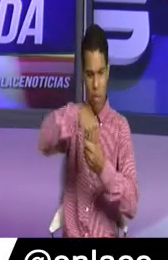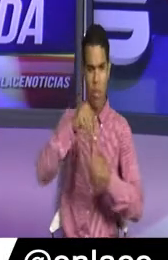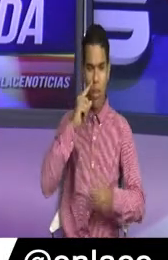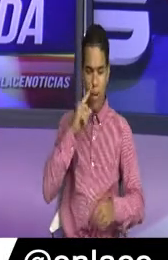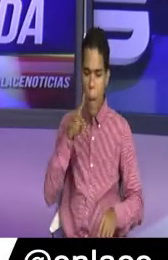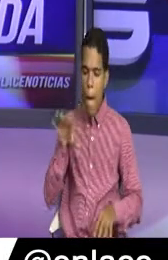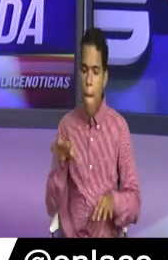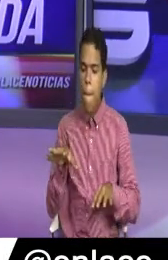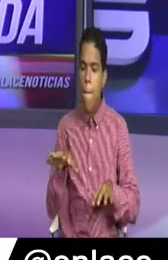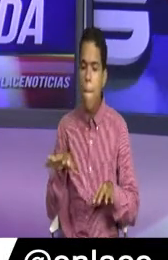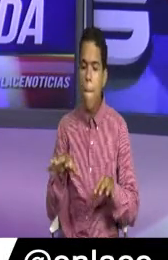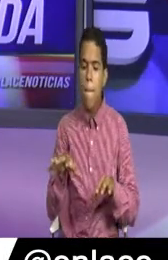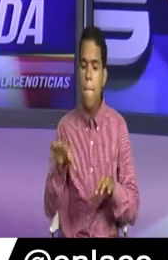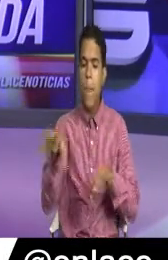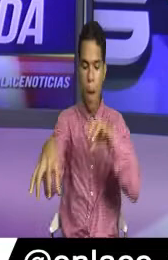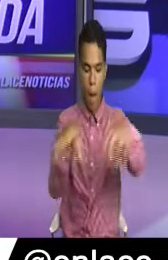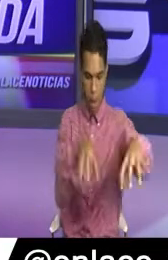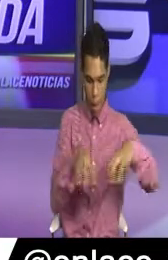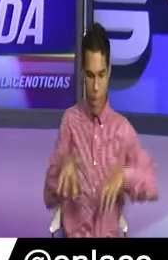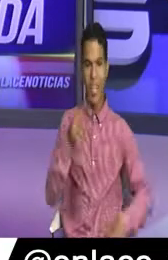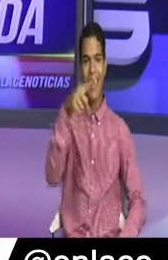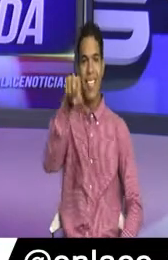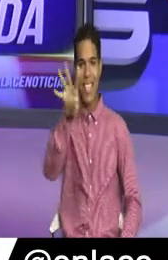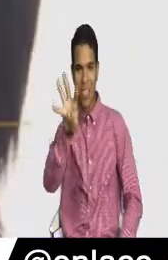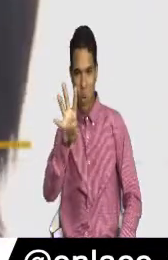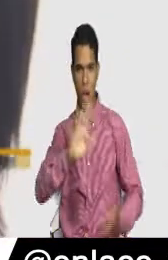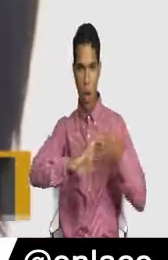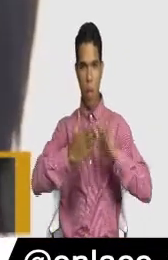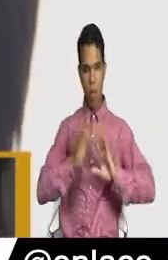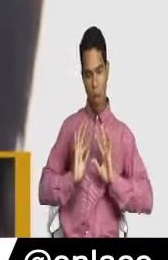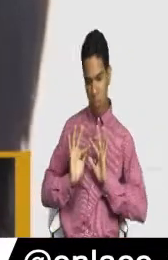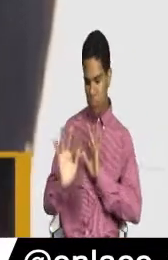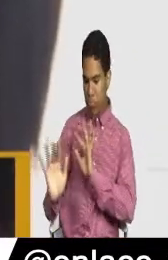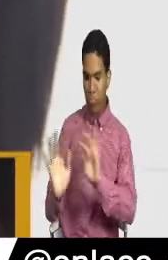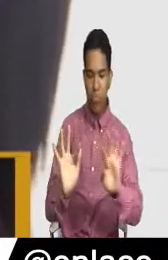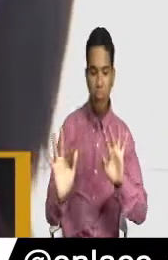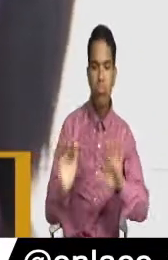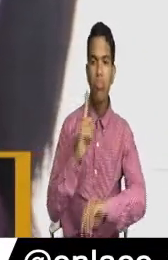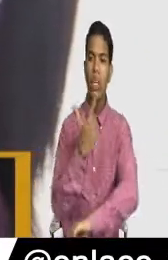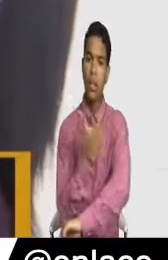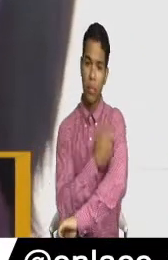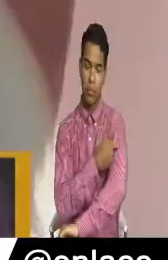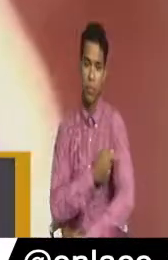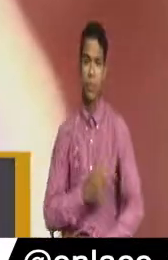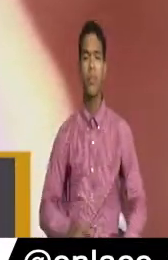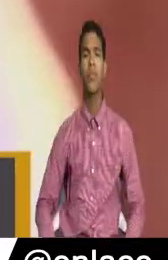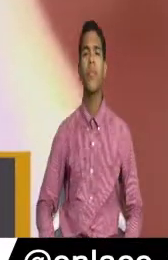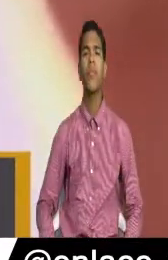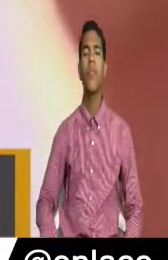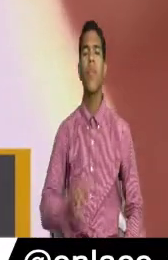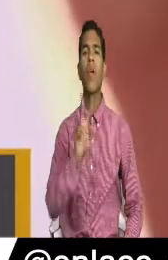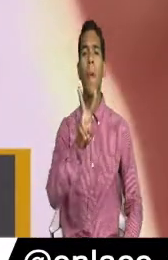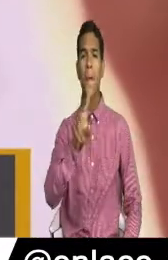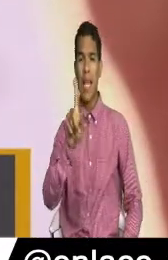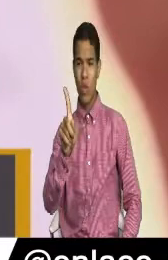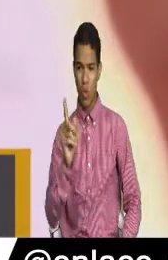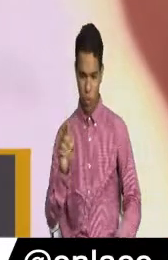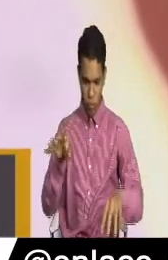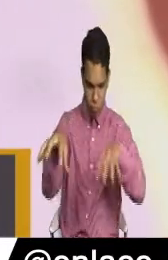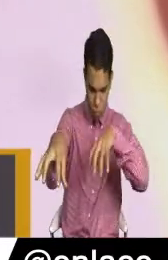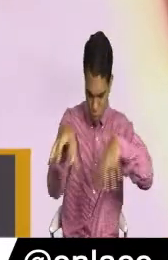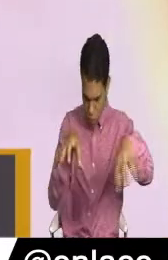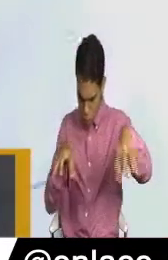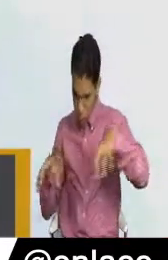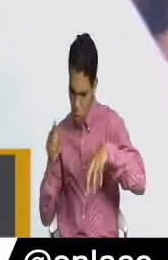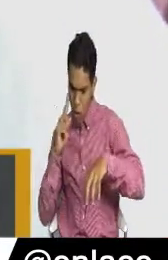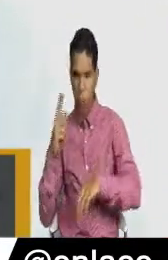toda la población que así lo requirió. 21 biológicos estuvieron disponibles, entre ellos el de la influenza, el cual se